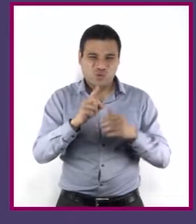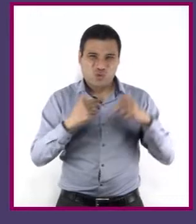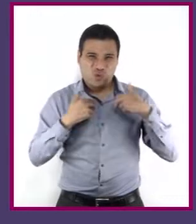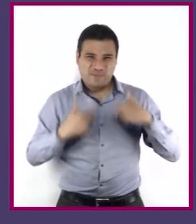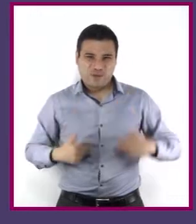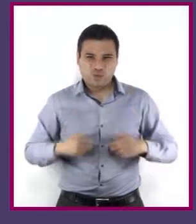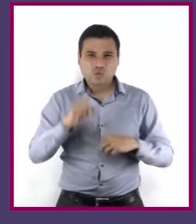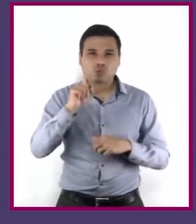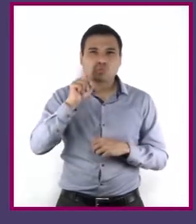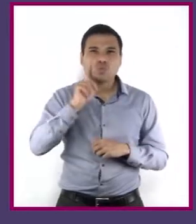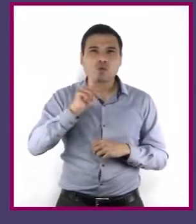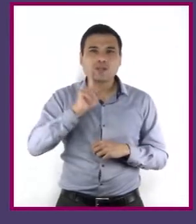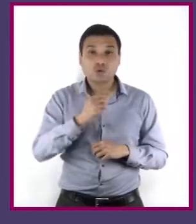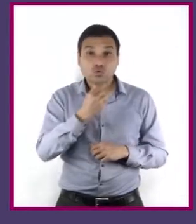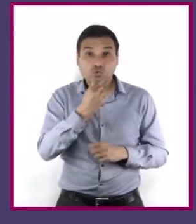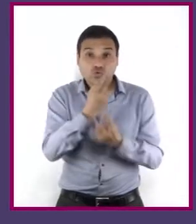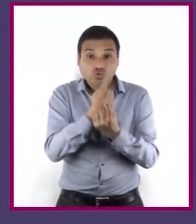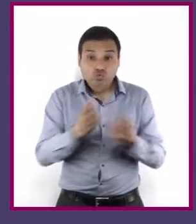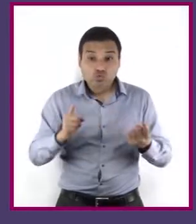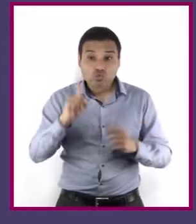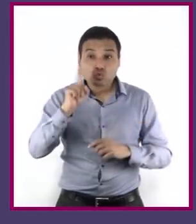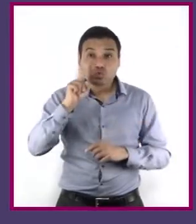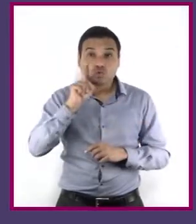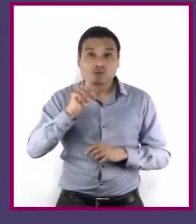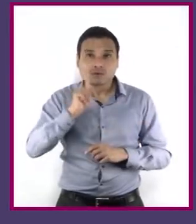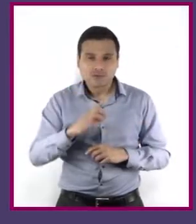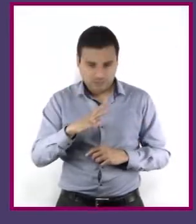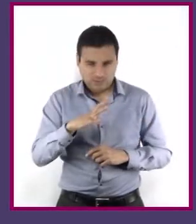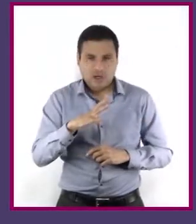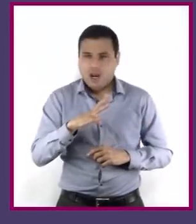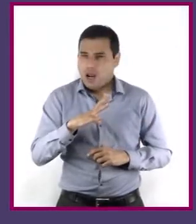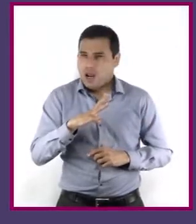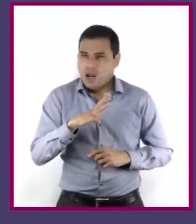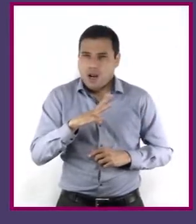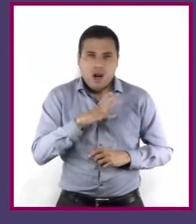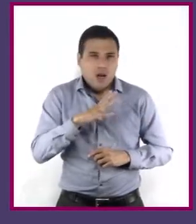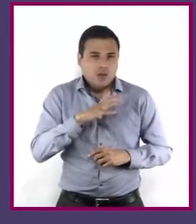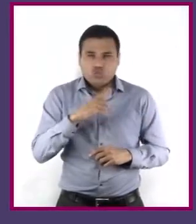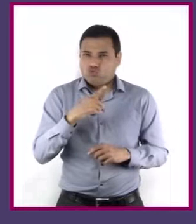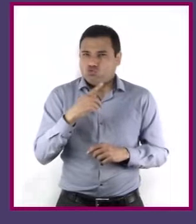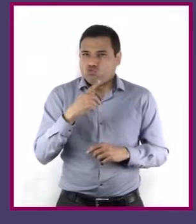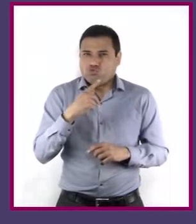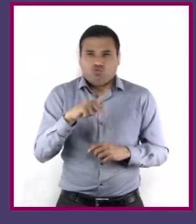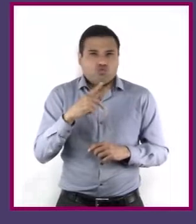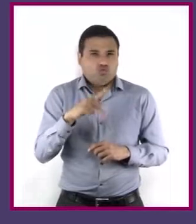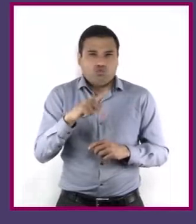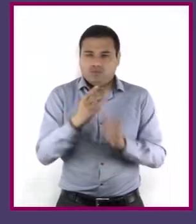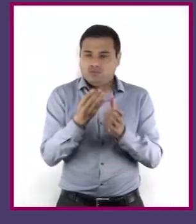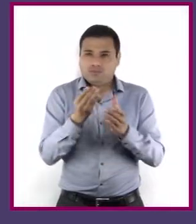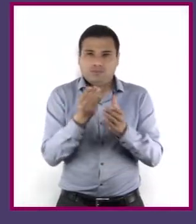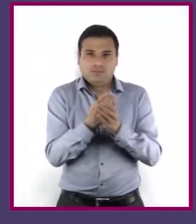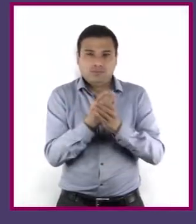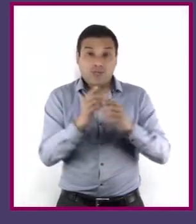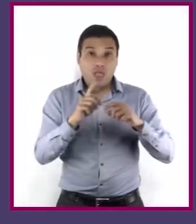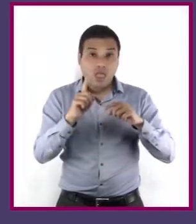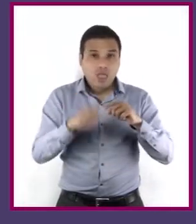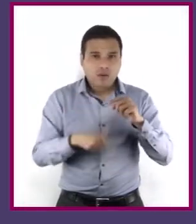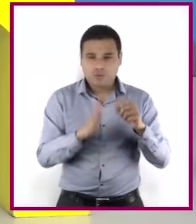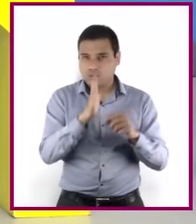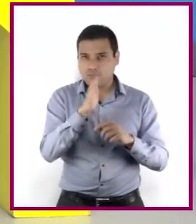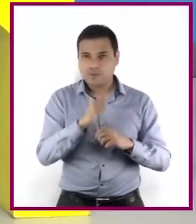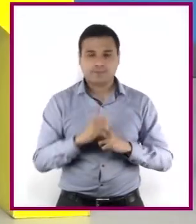y las niñas son parte inalienable, integrante e indivisible de los derechos humanos